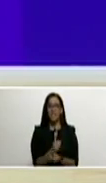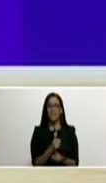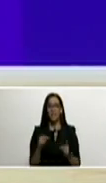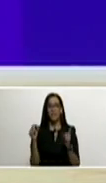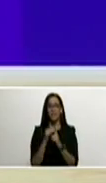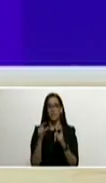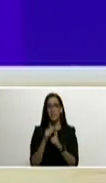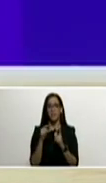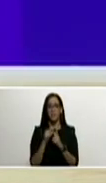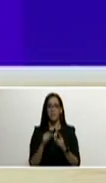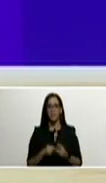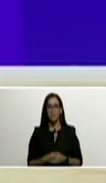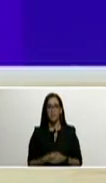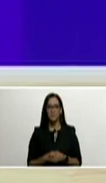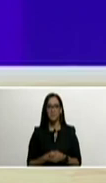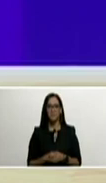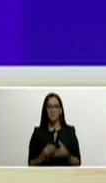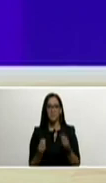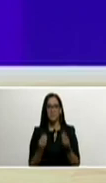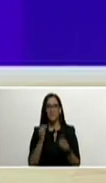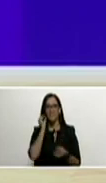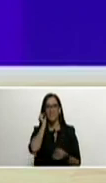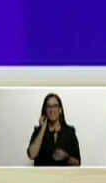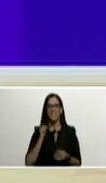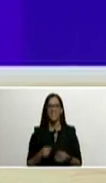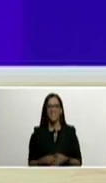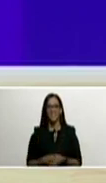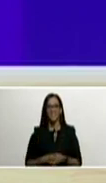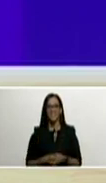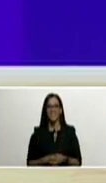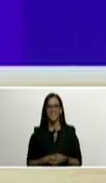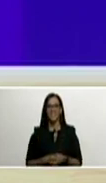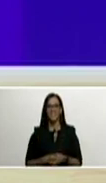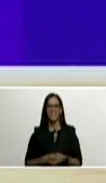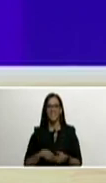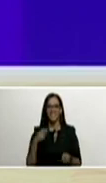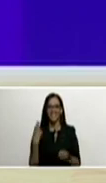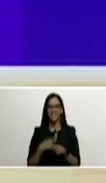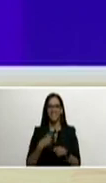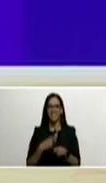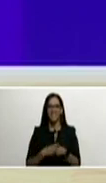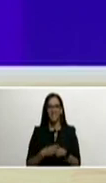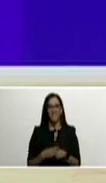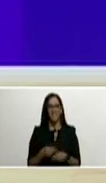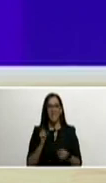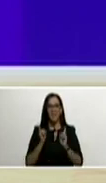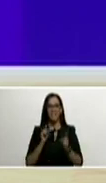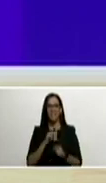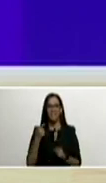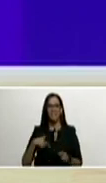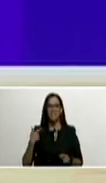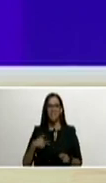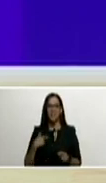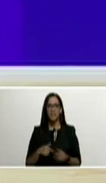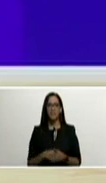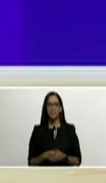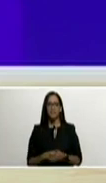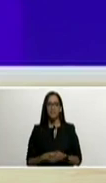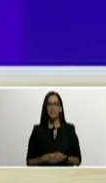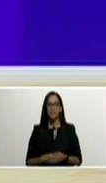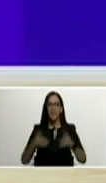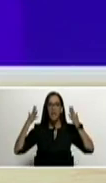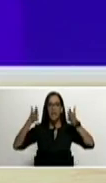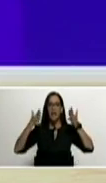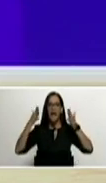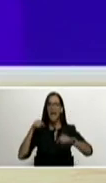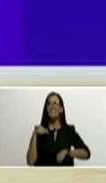palabra, muchas mujeres que comienzan a ser amenazadas y a veces no tienen la asistencia